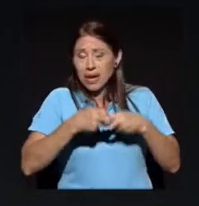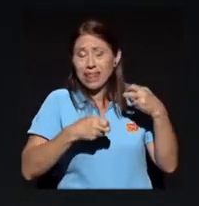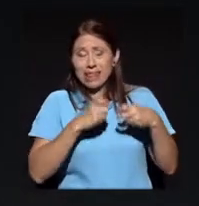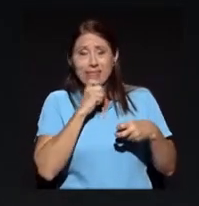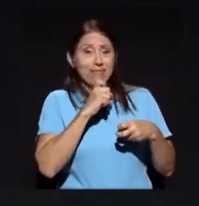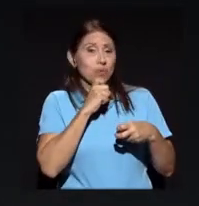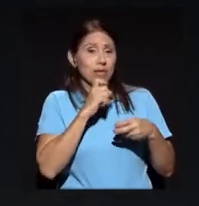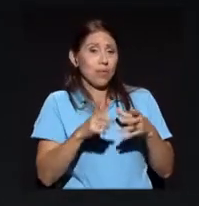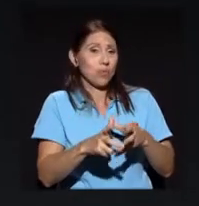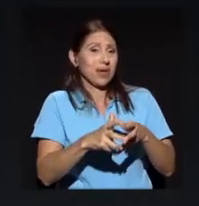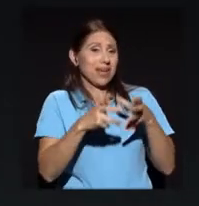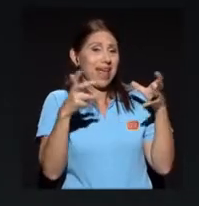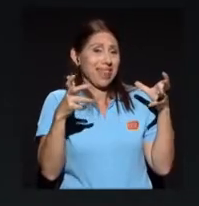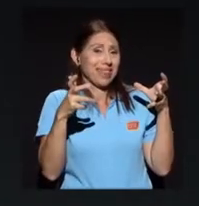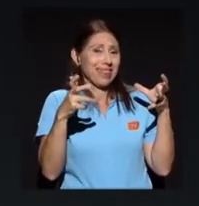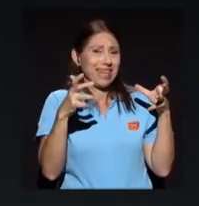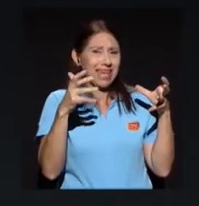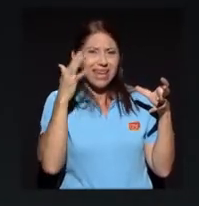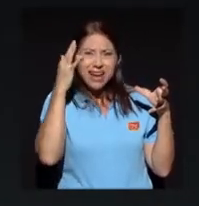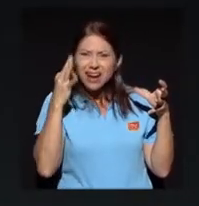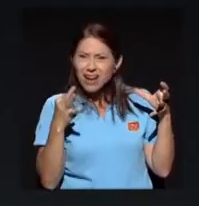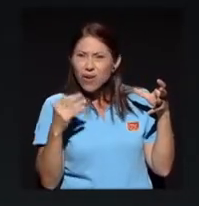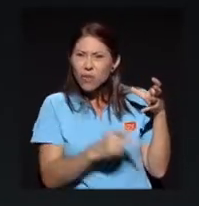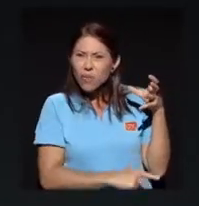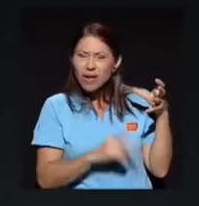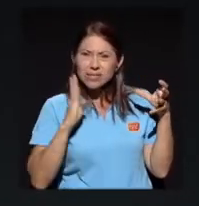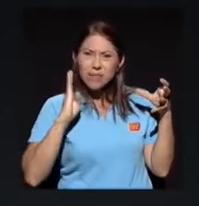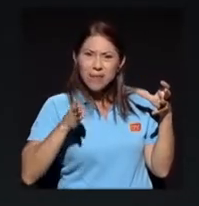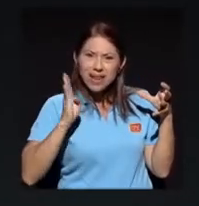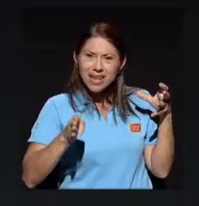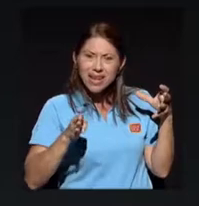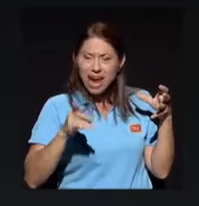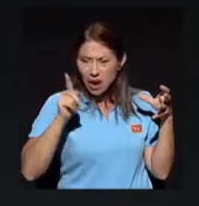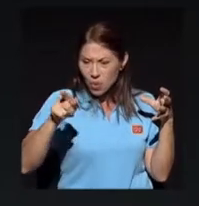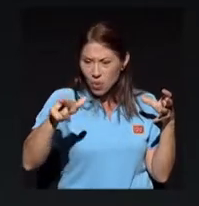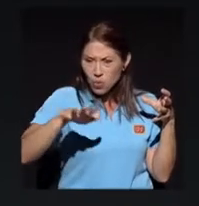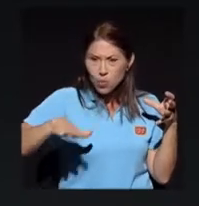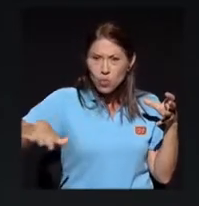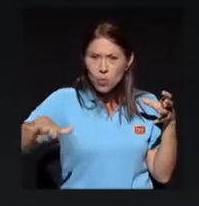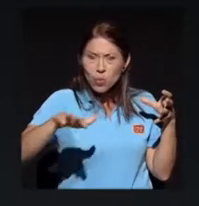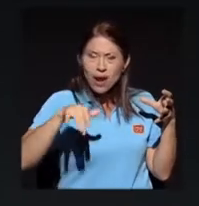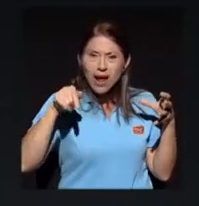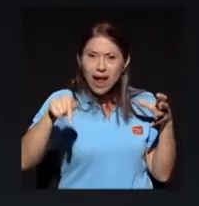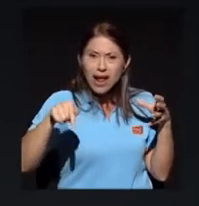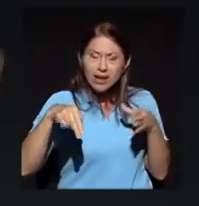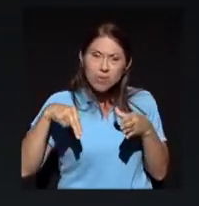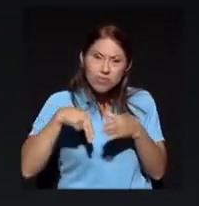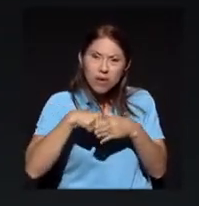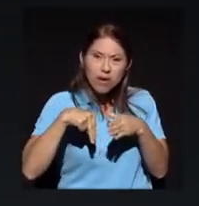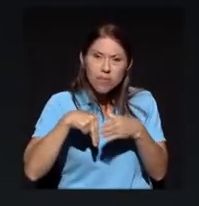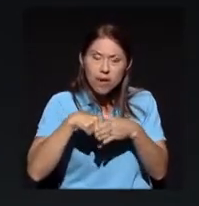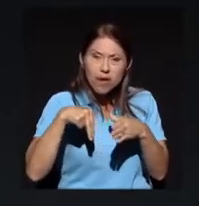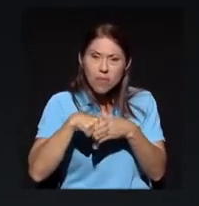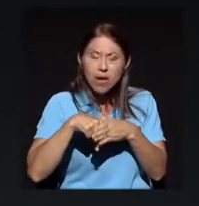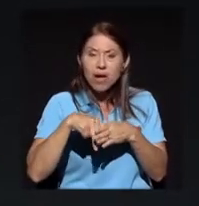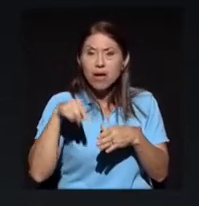de bélgica creo que fue que era el último impedimento e